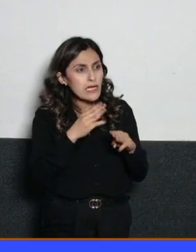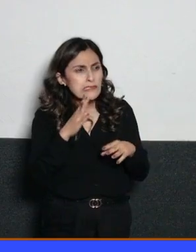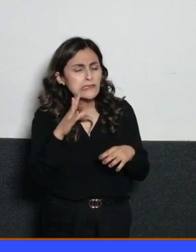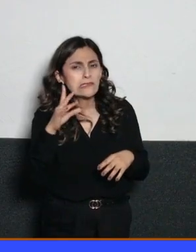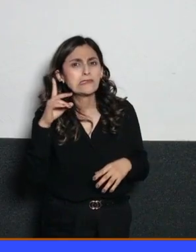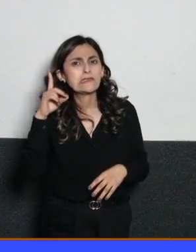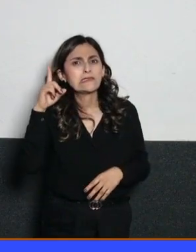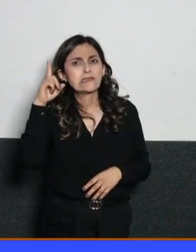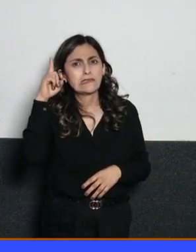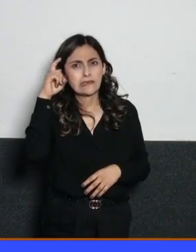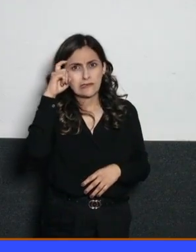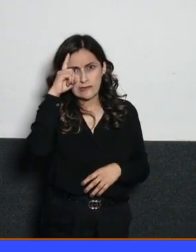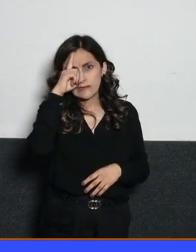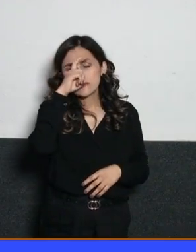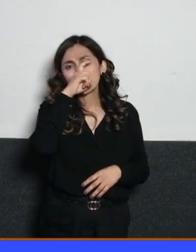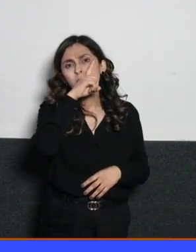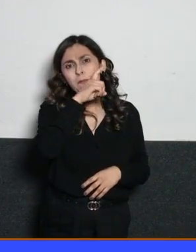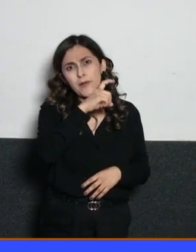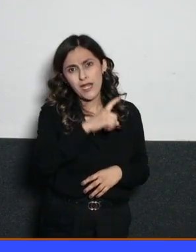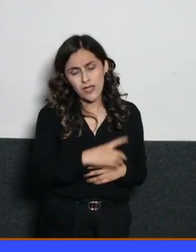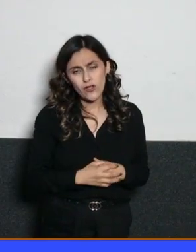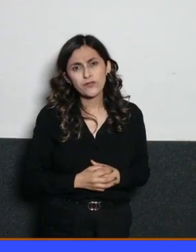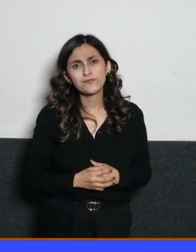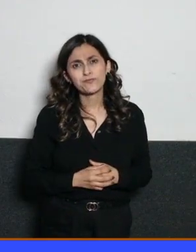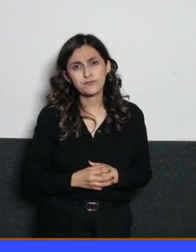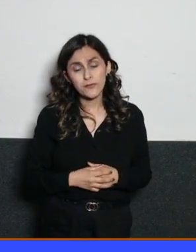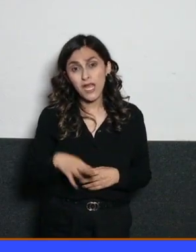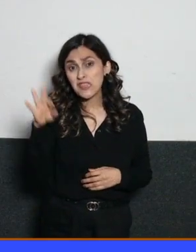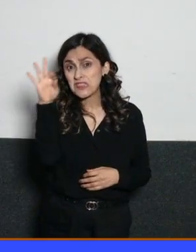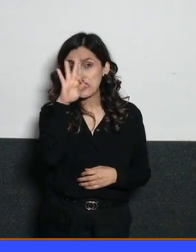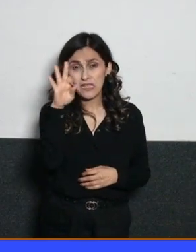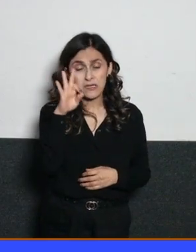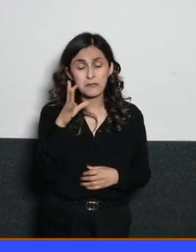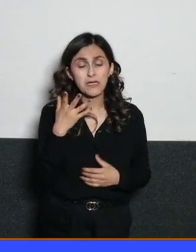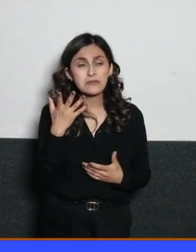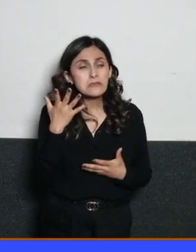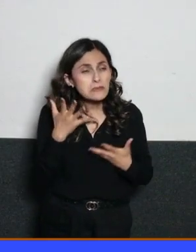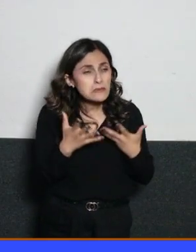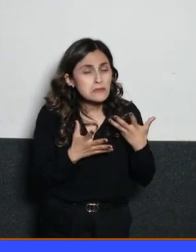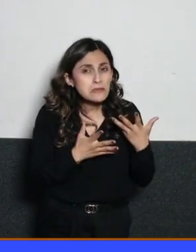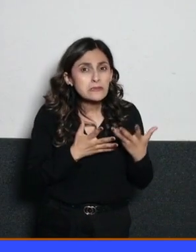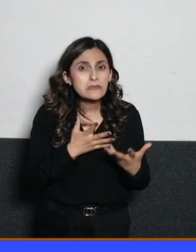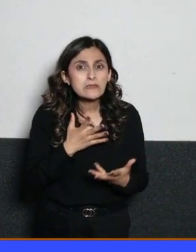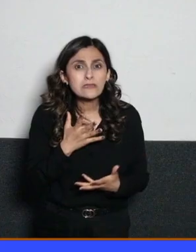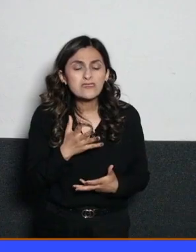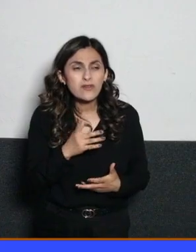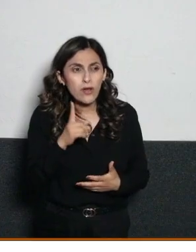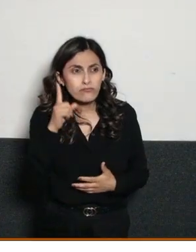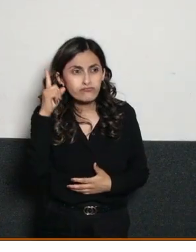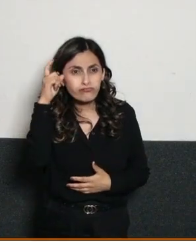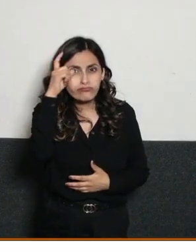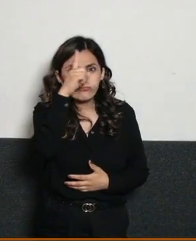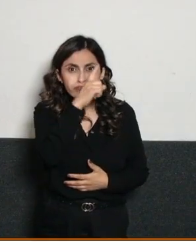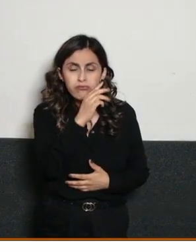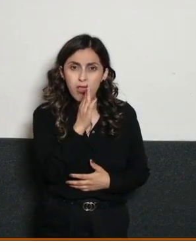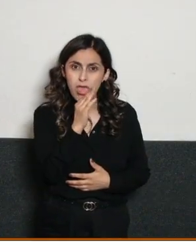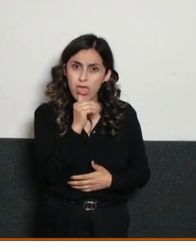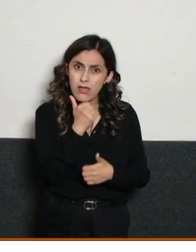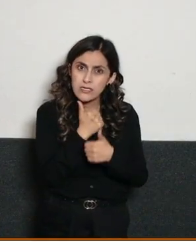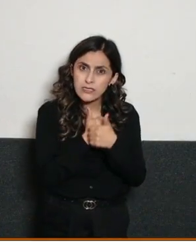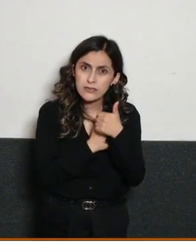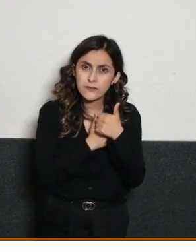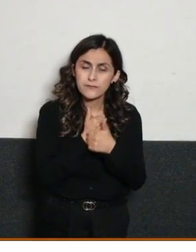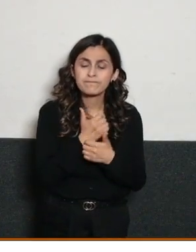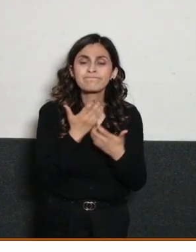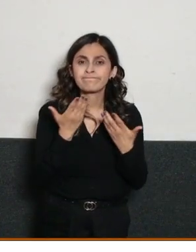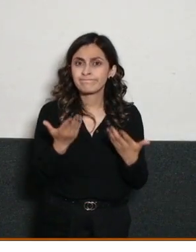Tan complejo que quizá ya no vamos a poder lidiar con esa complejidad. Ahora,